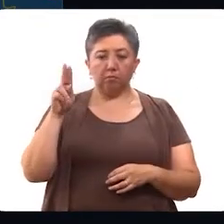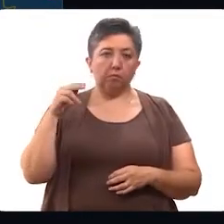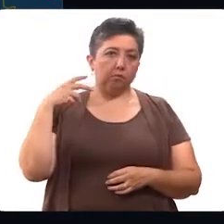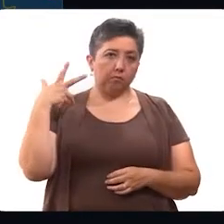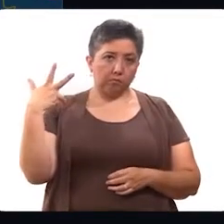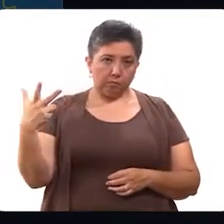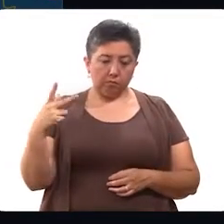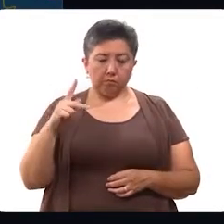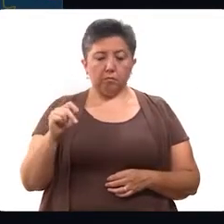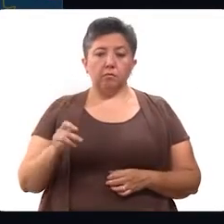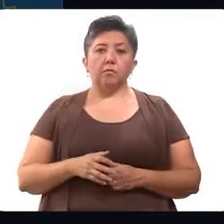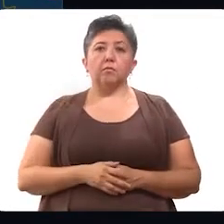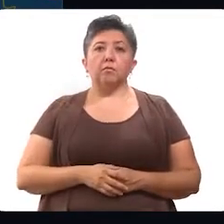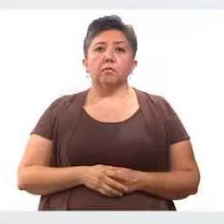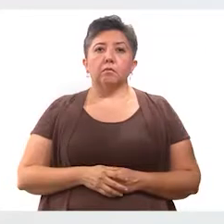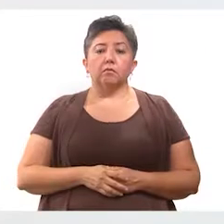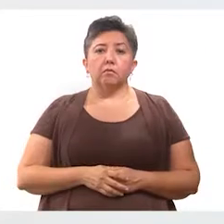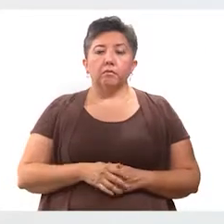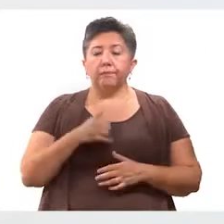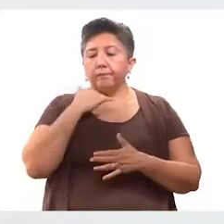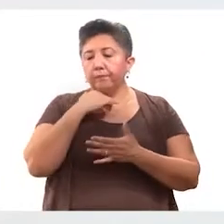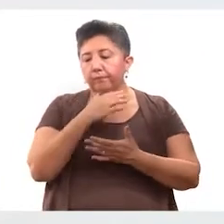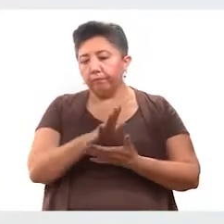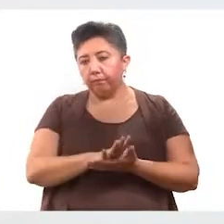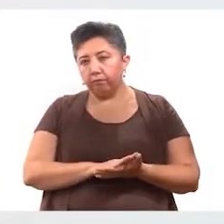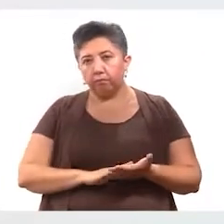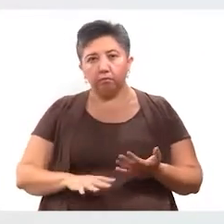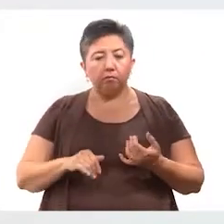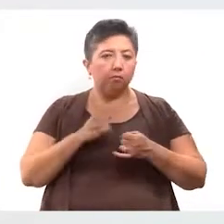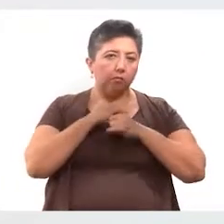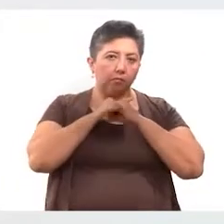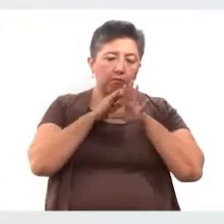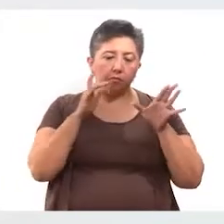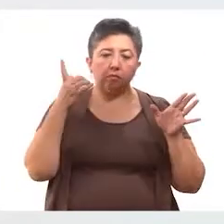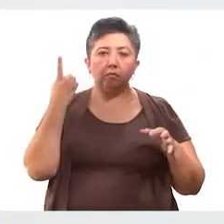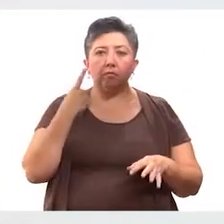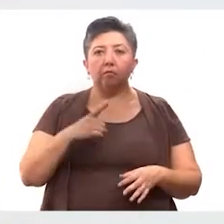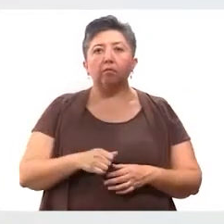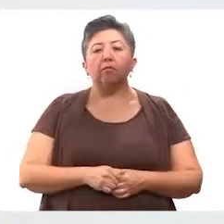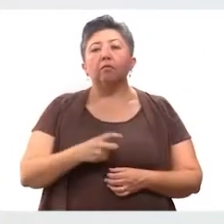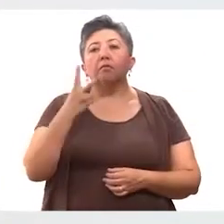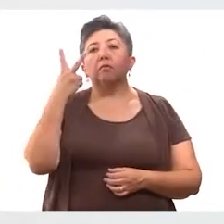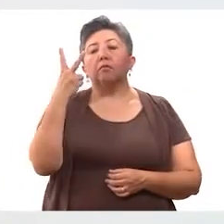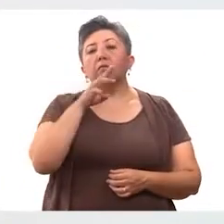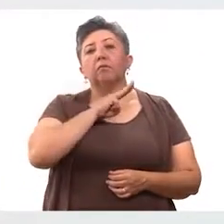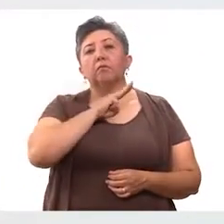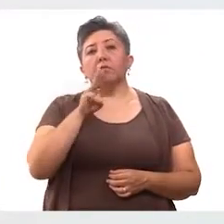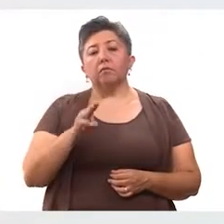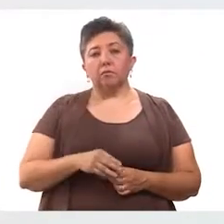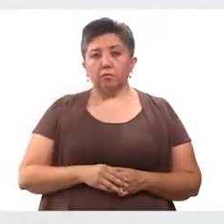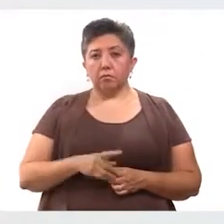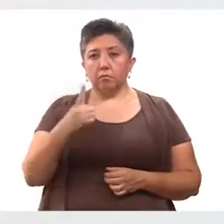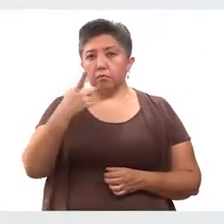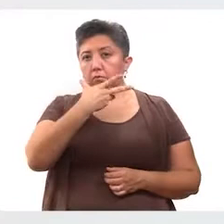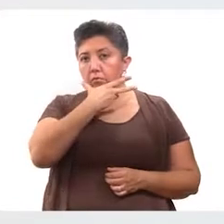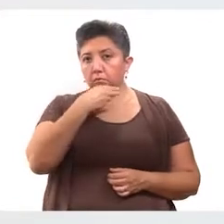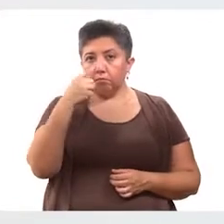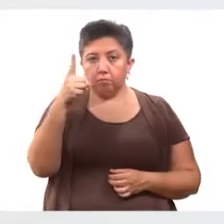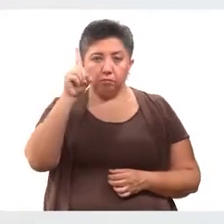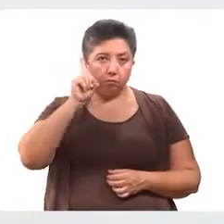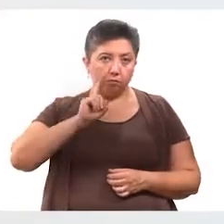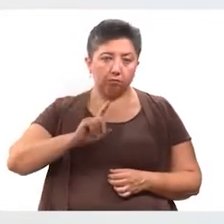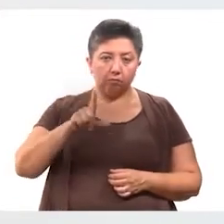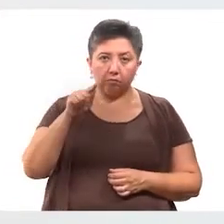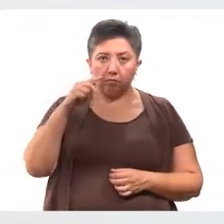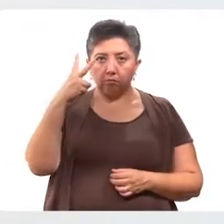16.688 en la zona poniente. Lamentablemente en este parte médico informamos de 2 fallecimientos, un hombre y una